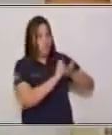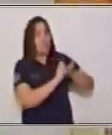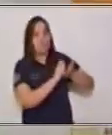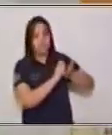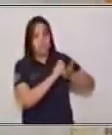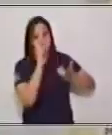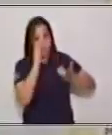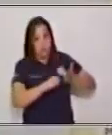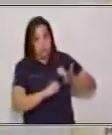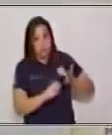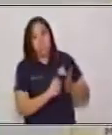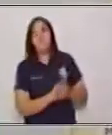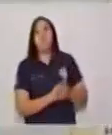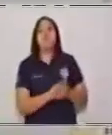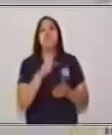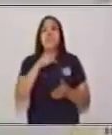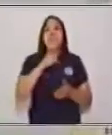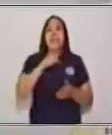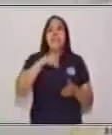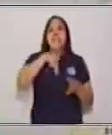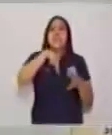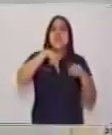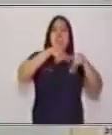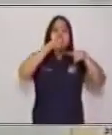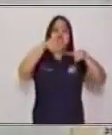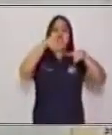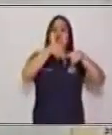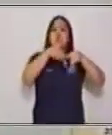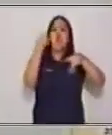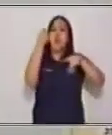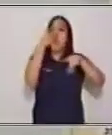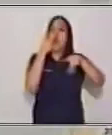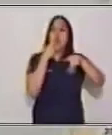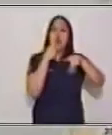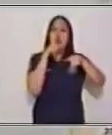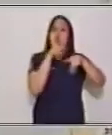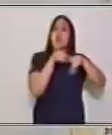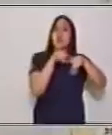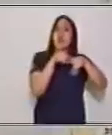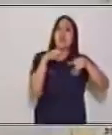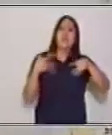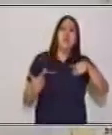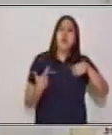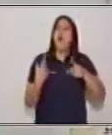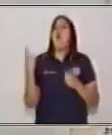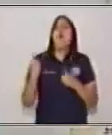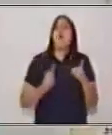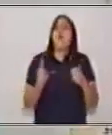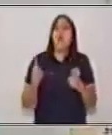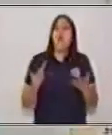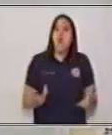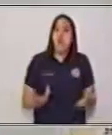Muy bien. ¿Y el núcleo del sujeto? El sustantivo, la parte eje de mi sujeto.